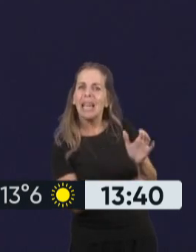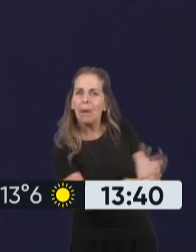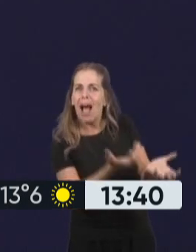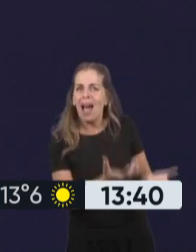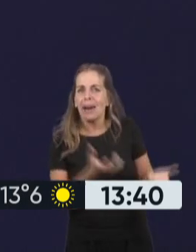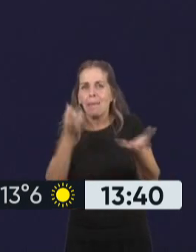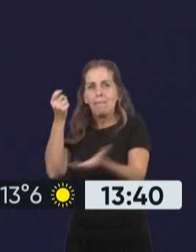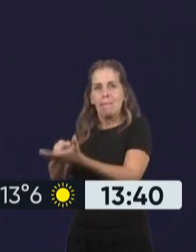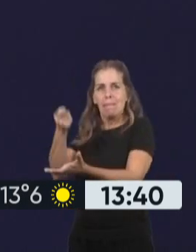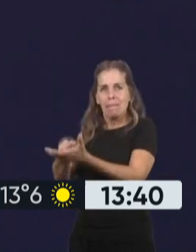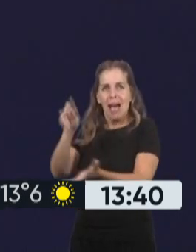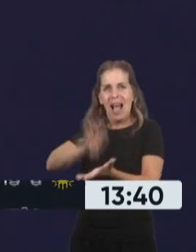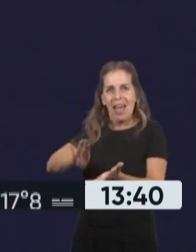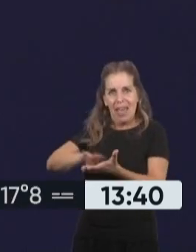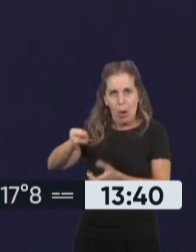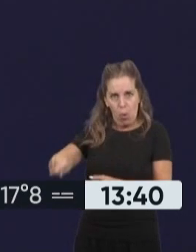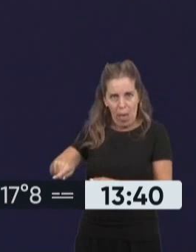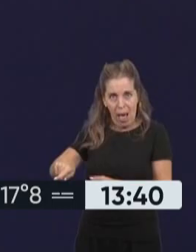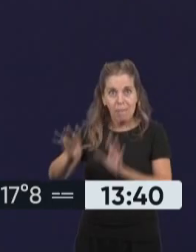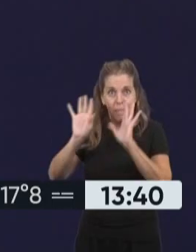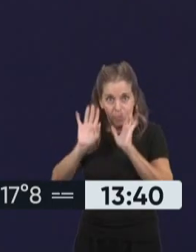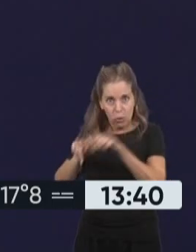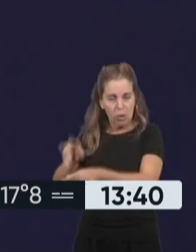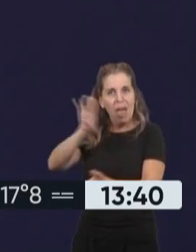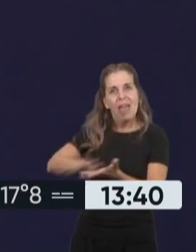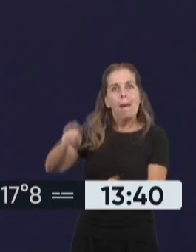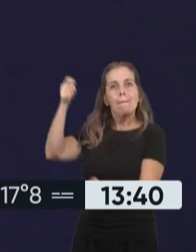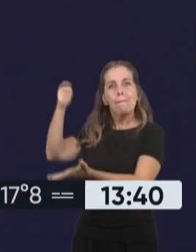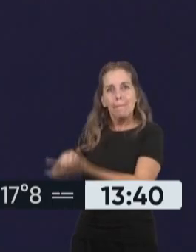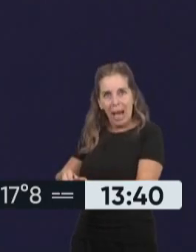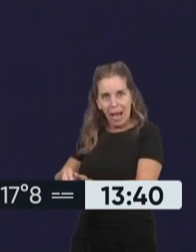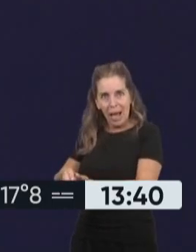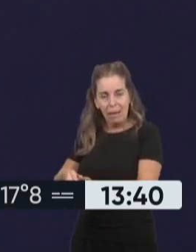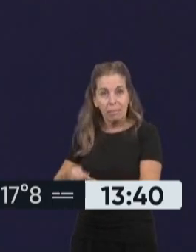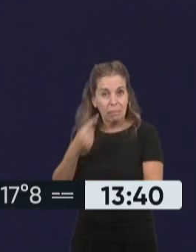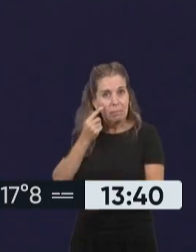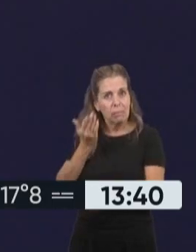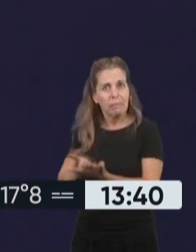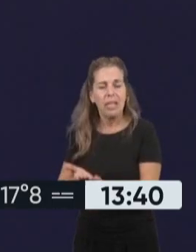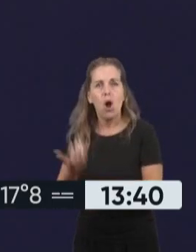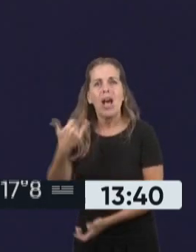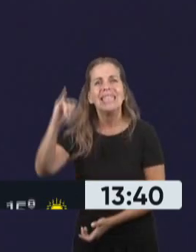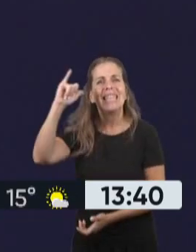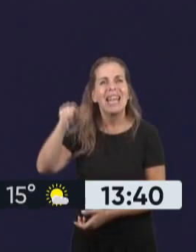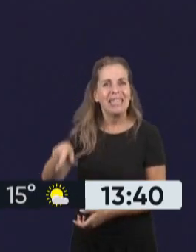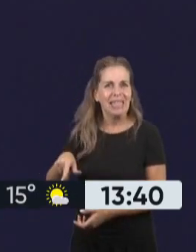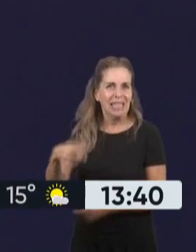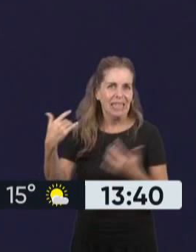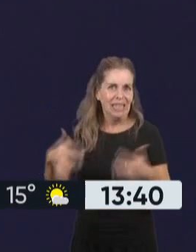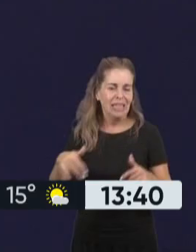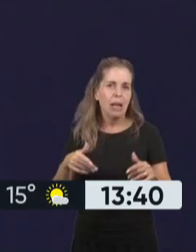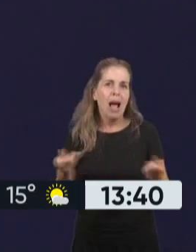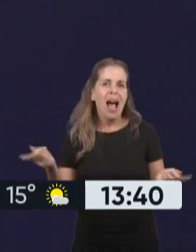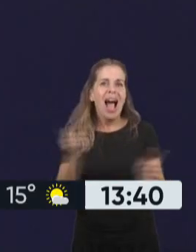aquel momento tenía la Argentina, y se endeudó con la deuda con la tasa de interés más cara que podía conseguir la Argentina, que fue con